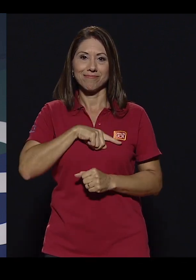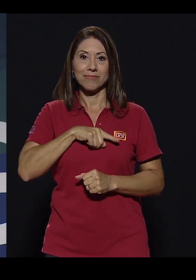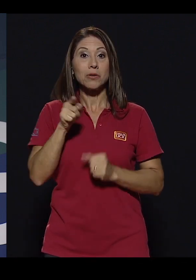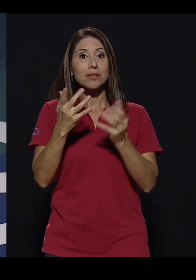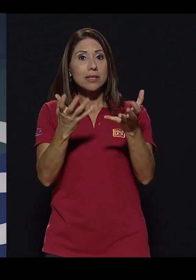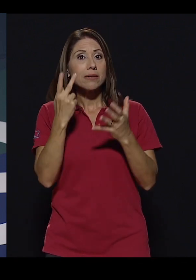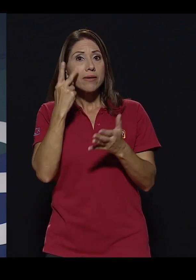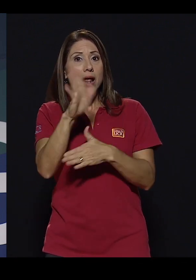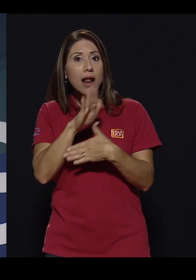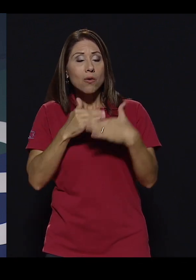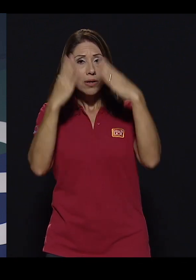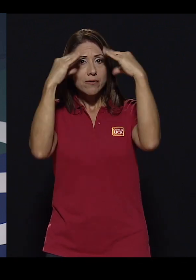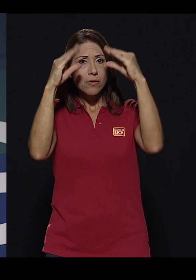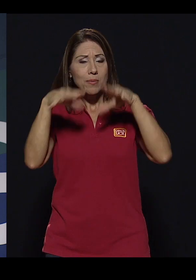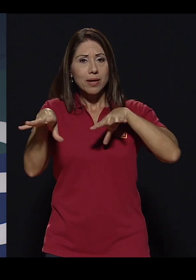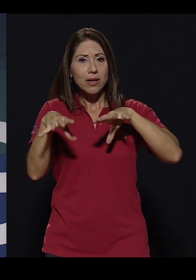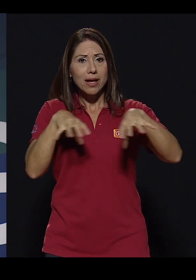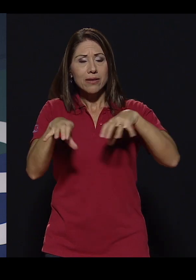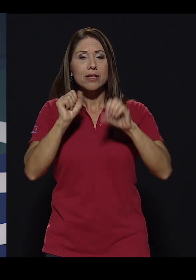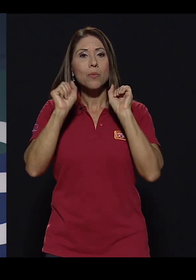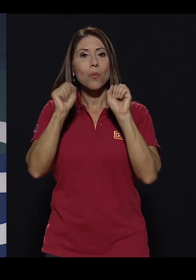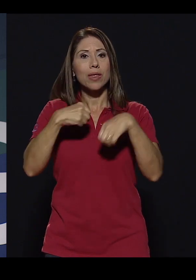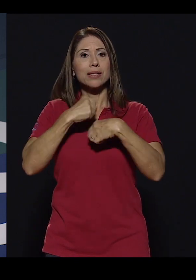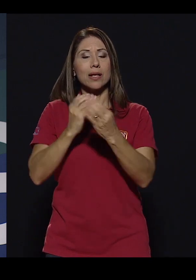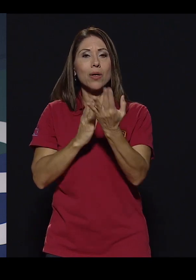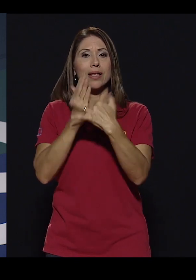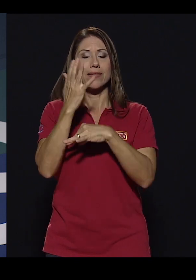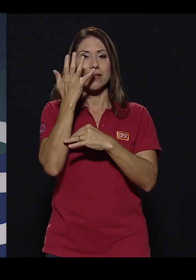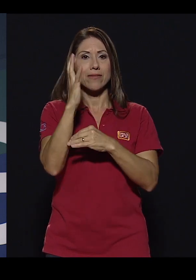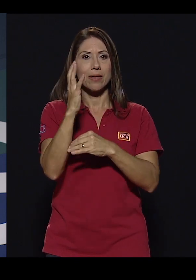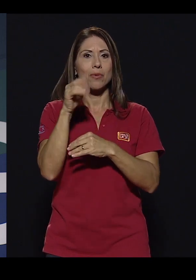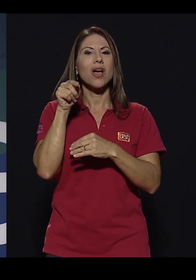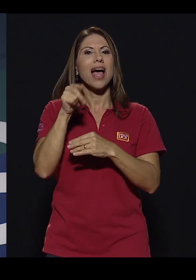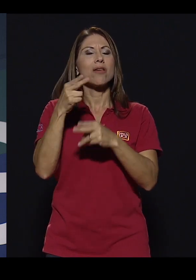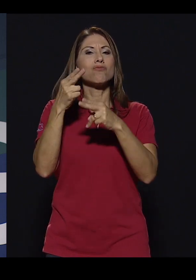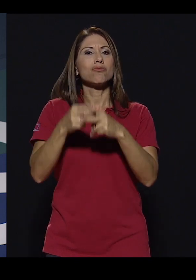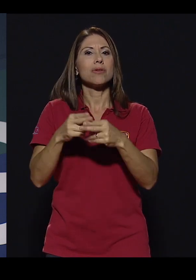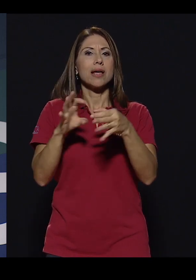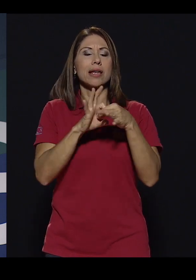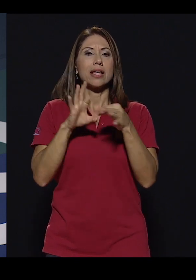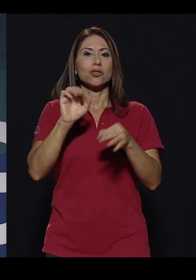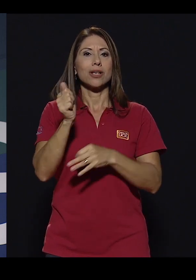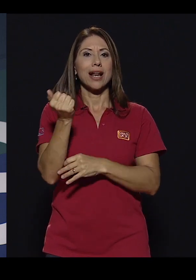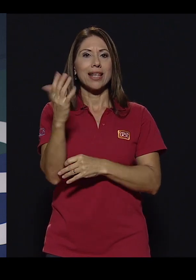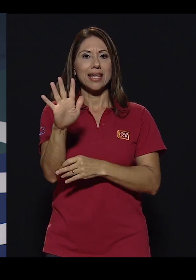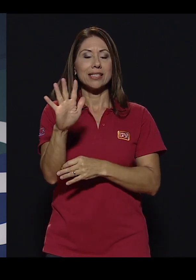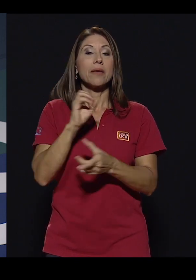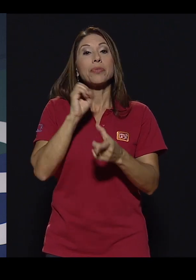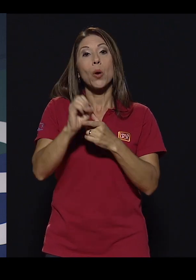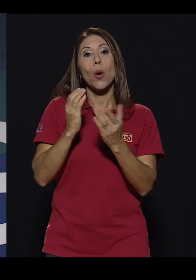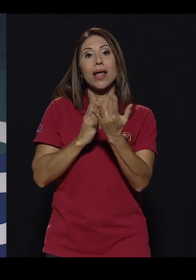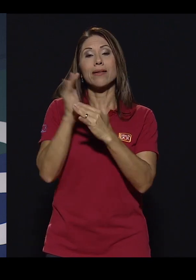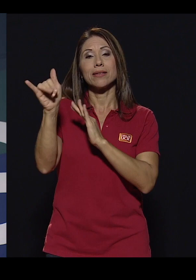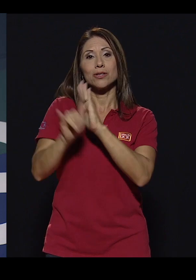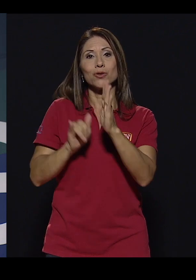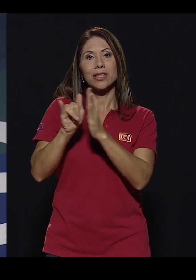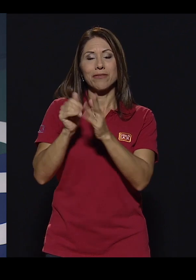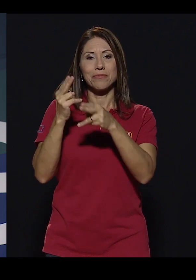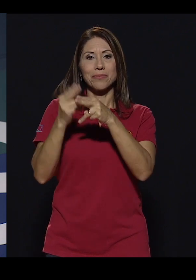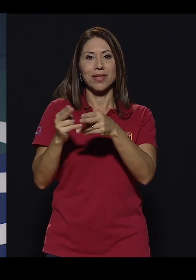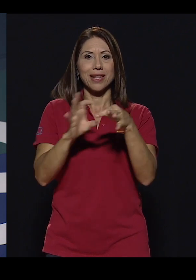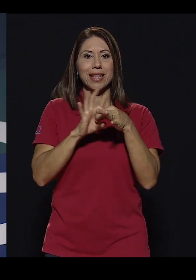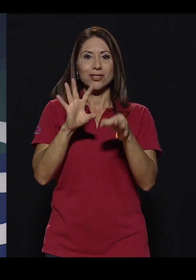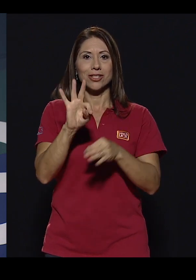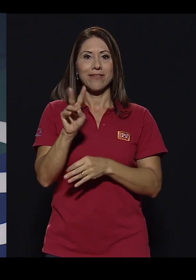nosotros si quiere pasar algún dato de estas actividades puede visitar nuestra página de facebook cuando nos encuentra como nexos canal 15 o nuestro canal de